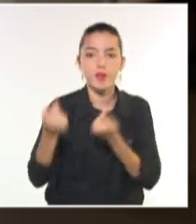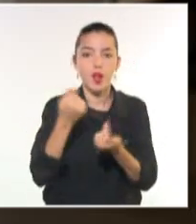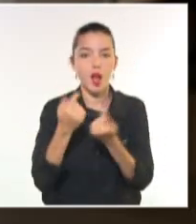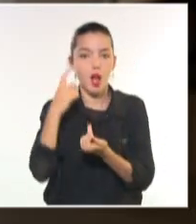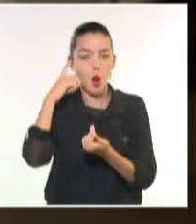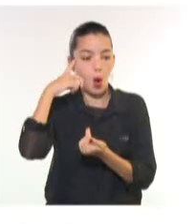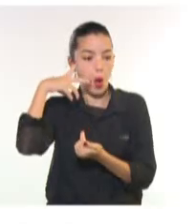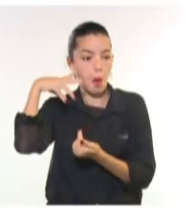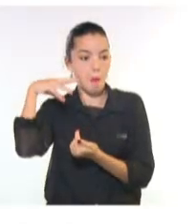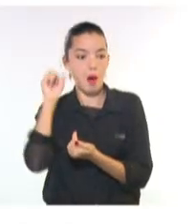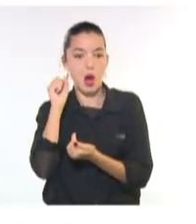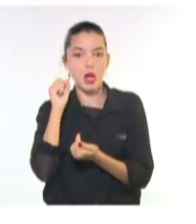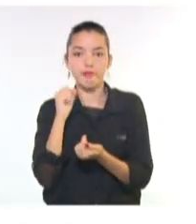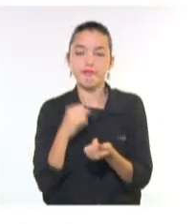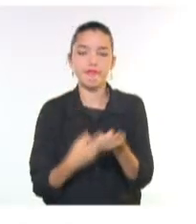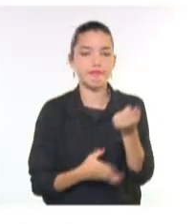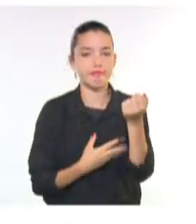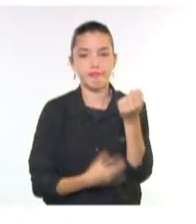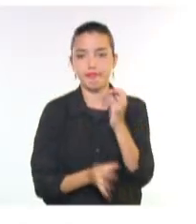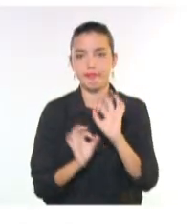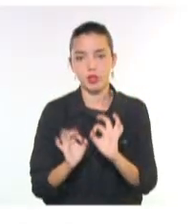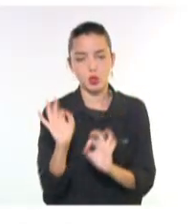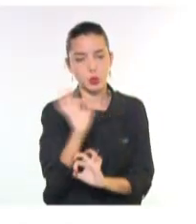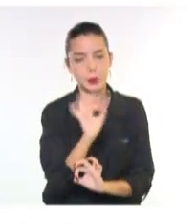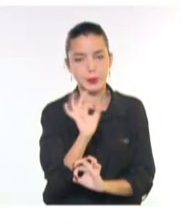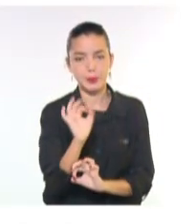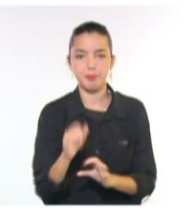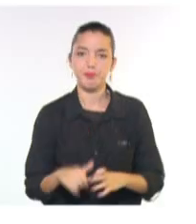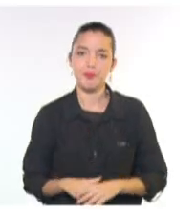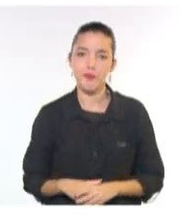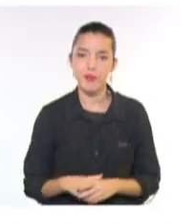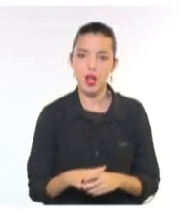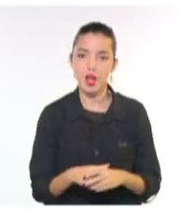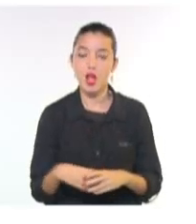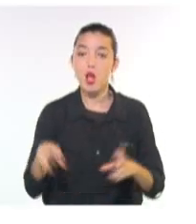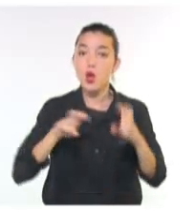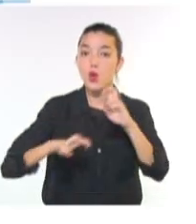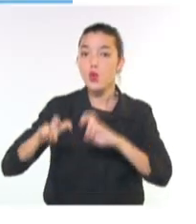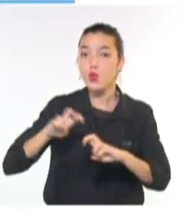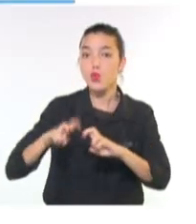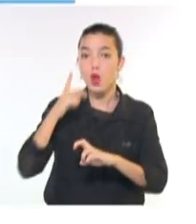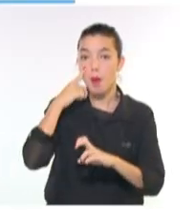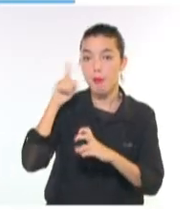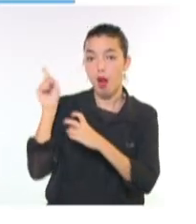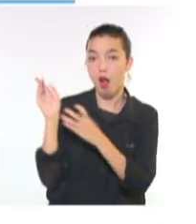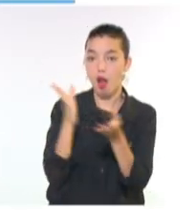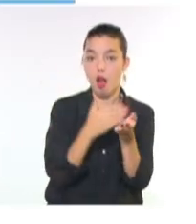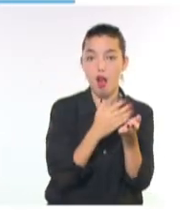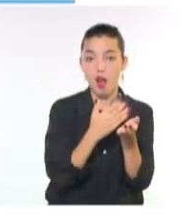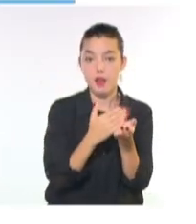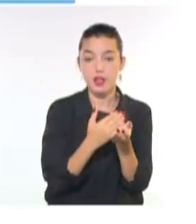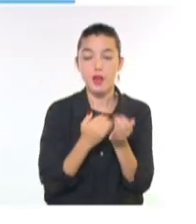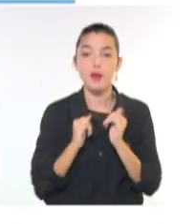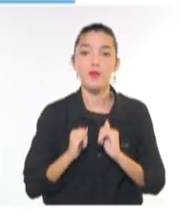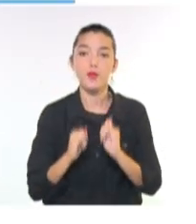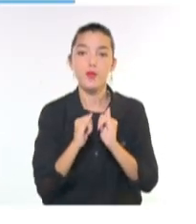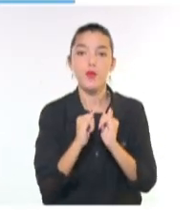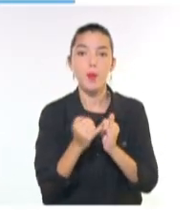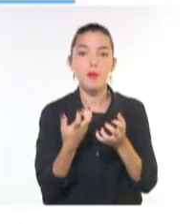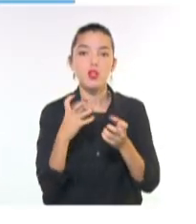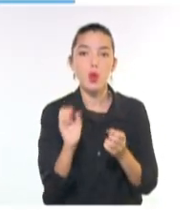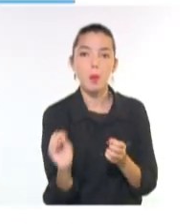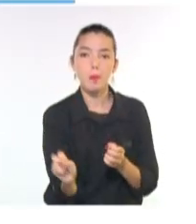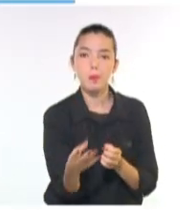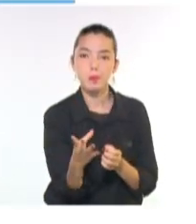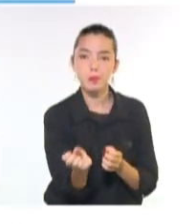sea inexacto. De hecho, un estudio publicado por la revista Science revela que las informaciones falsas o con imprecisiones y